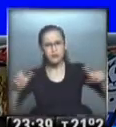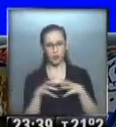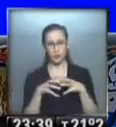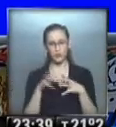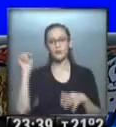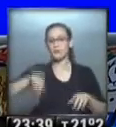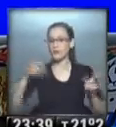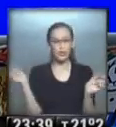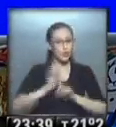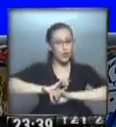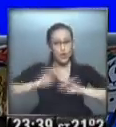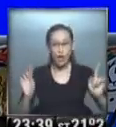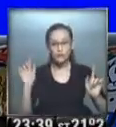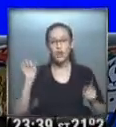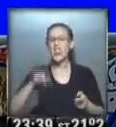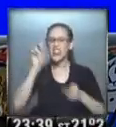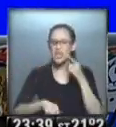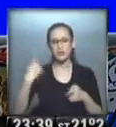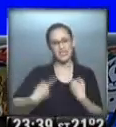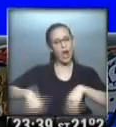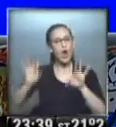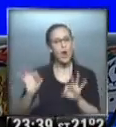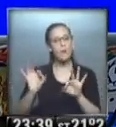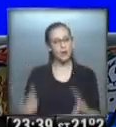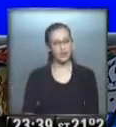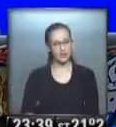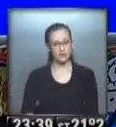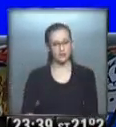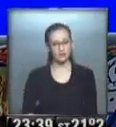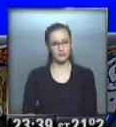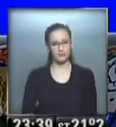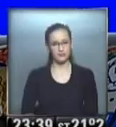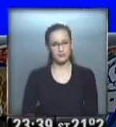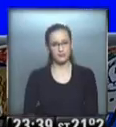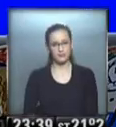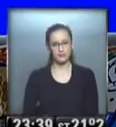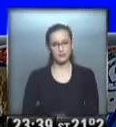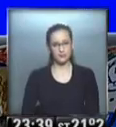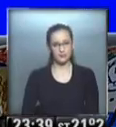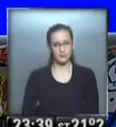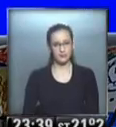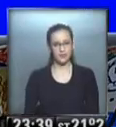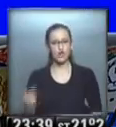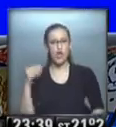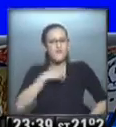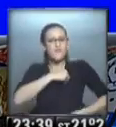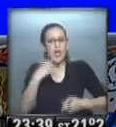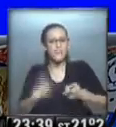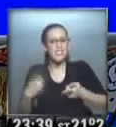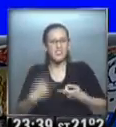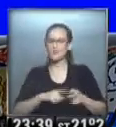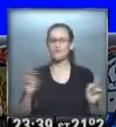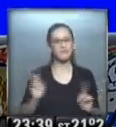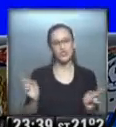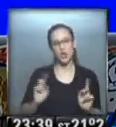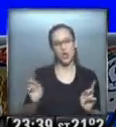no. En este caso se anuncia el festival completo y la verdad que, qué sé yo, a mí, yo no soy muy fan de los festivales, qué sé yo,